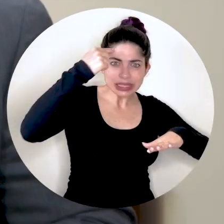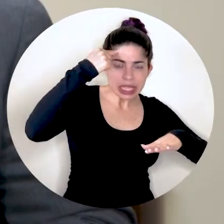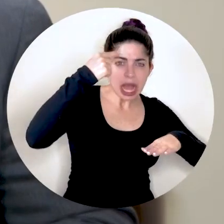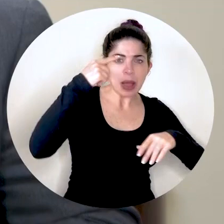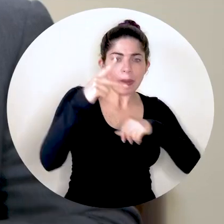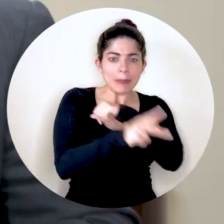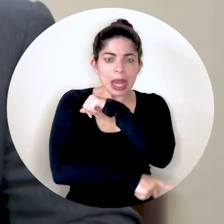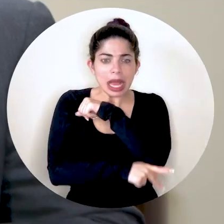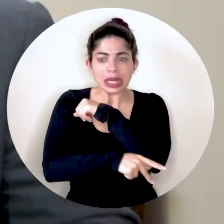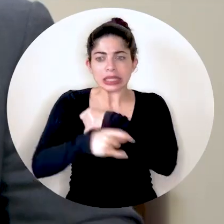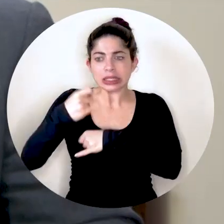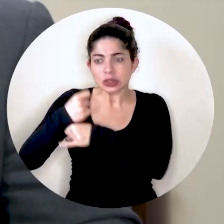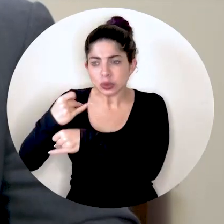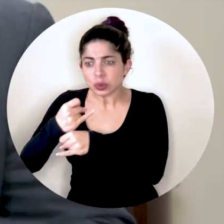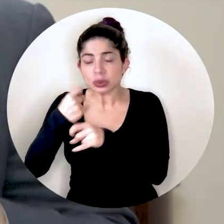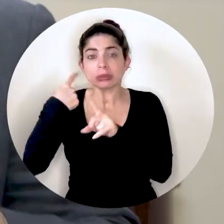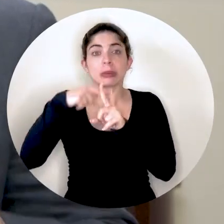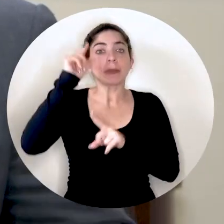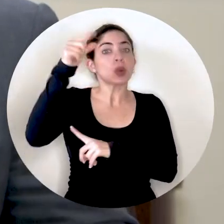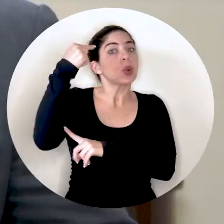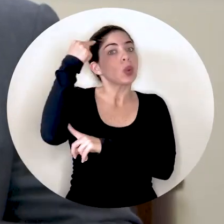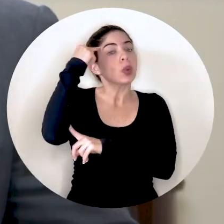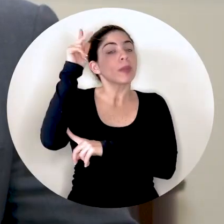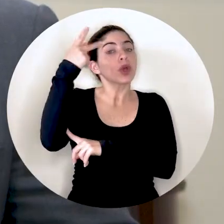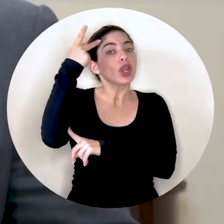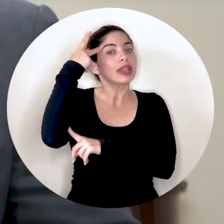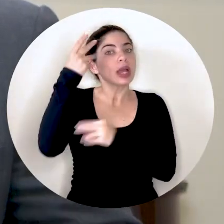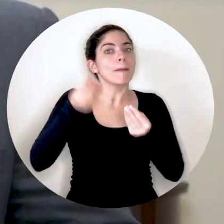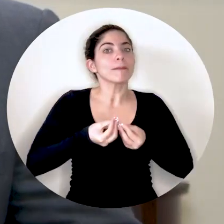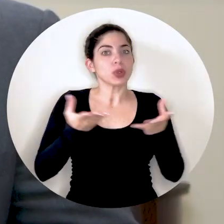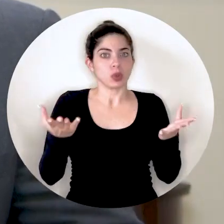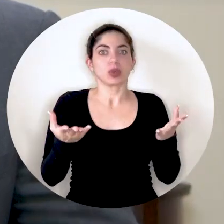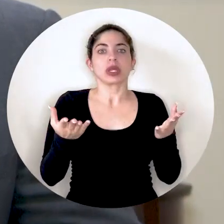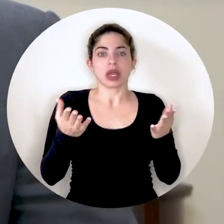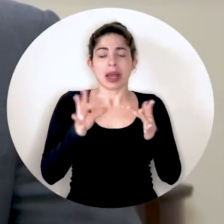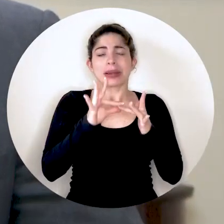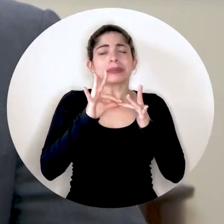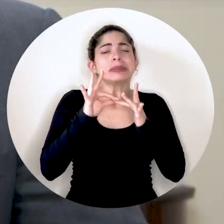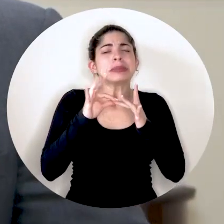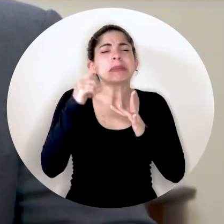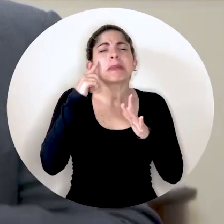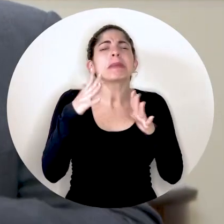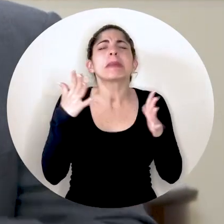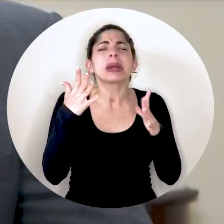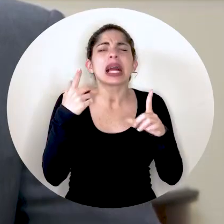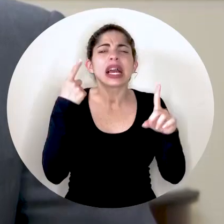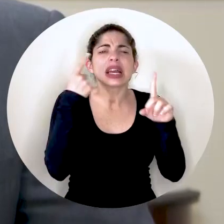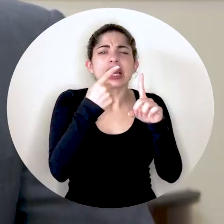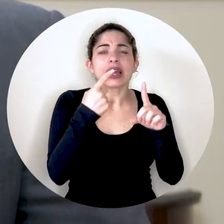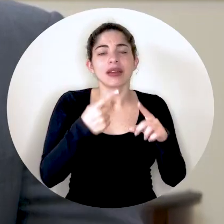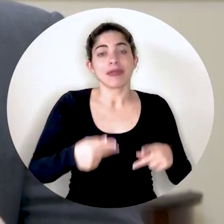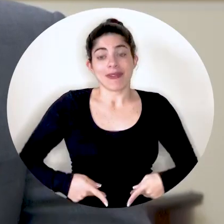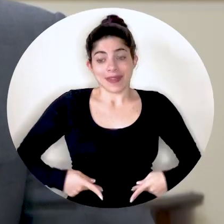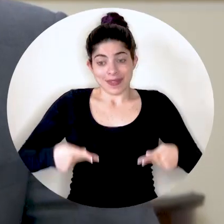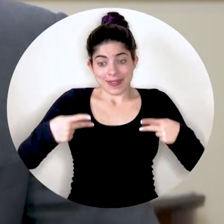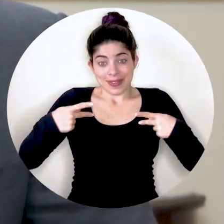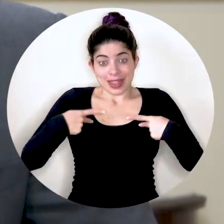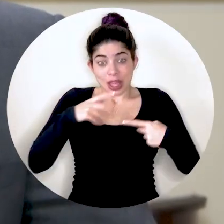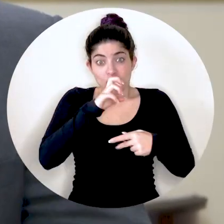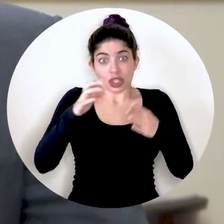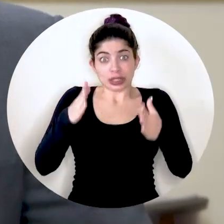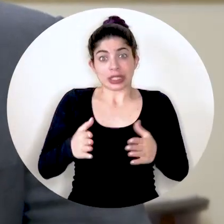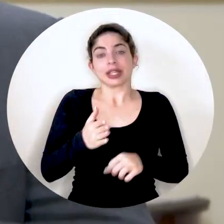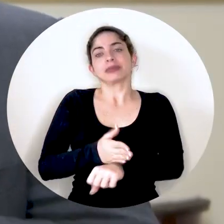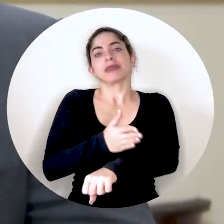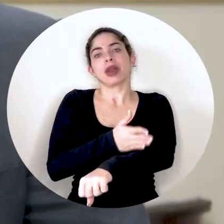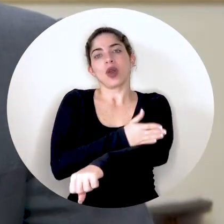Estado, sus instituciones y de la política pública, principalmente para mejorar la vida de las